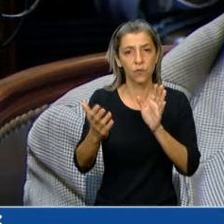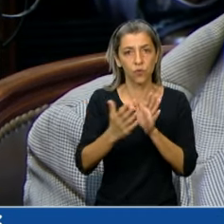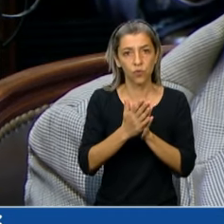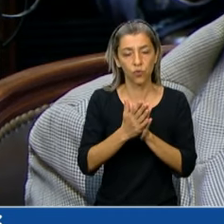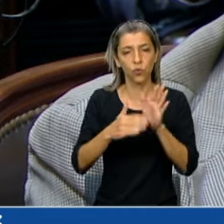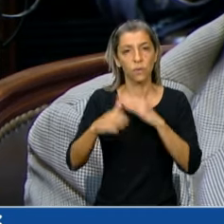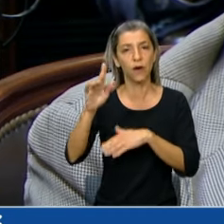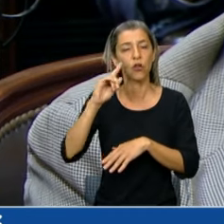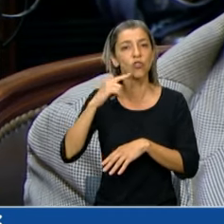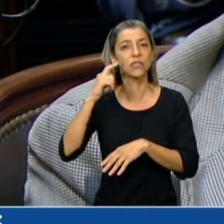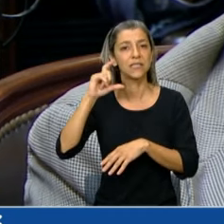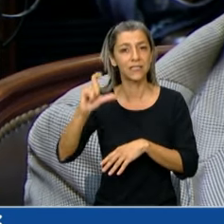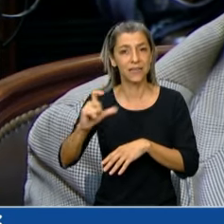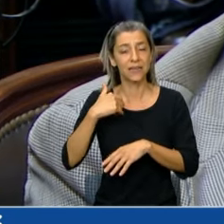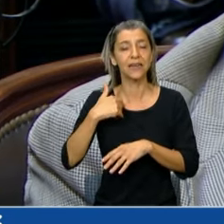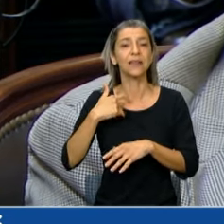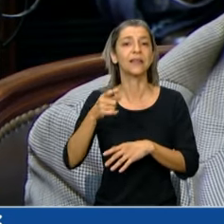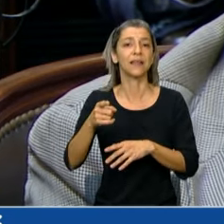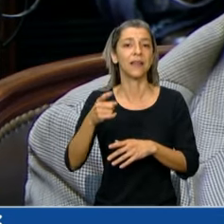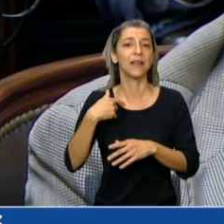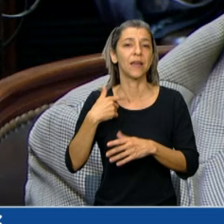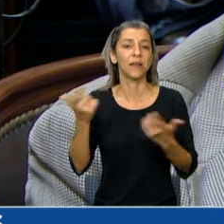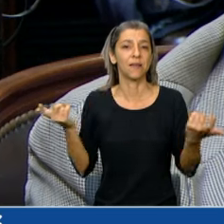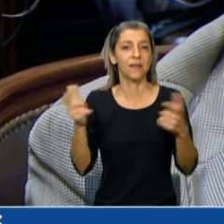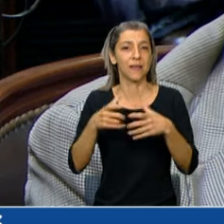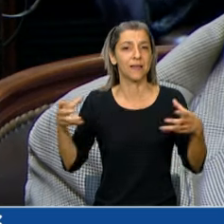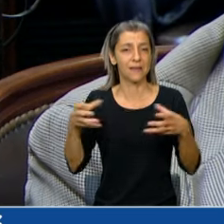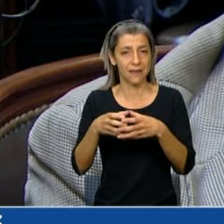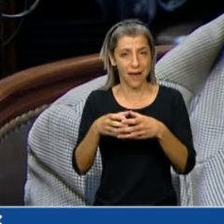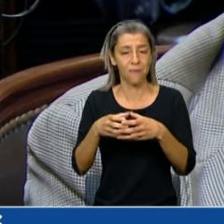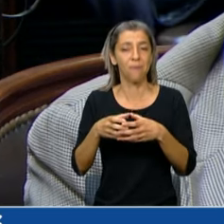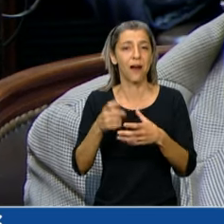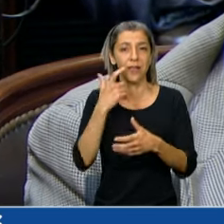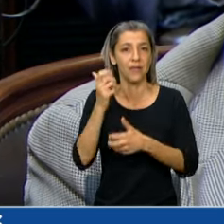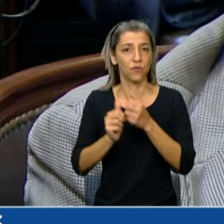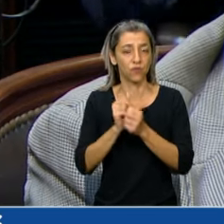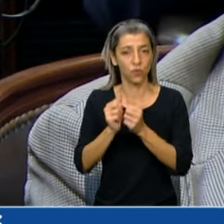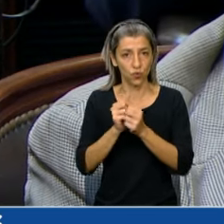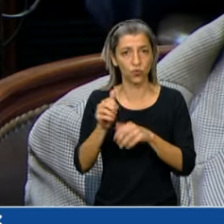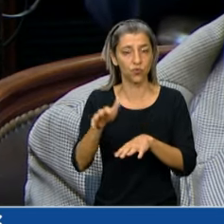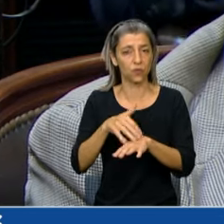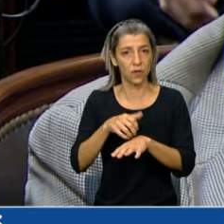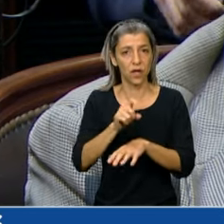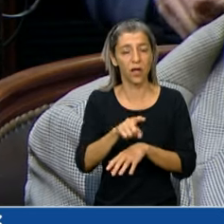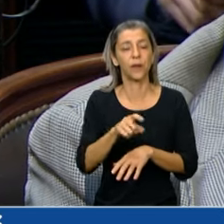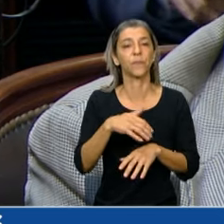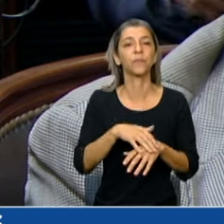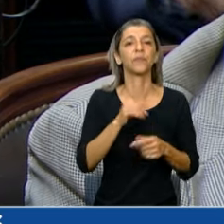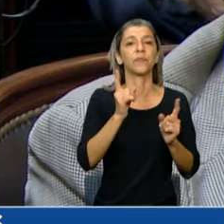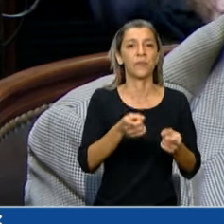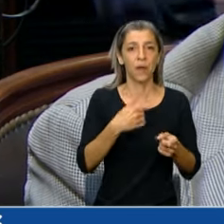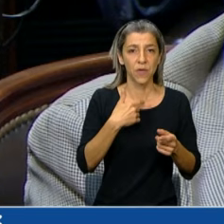sic la cámara de Industria del calzado caipic que es la cámara industrial de proveedores de la Industria del